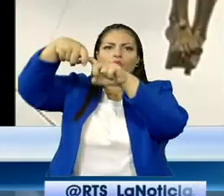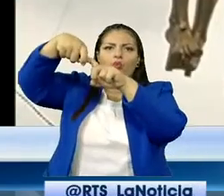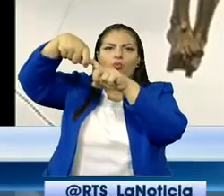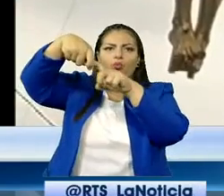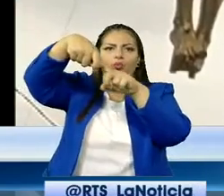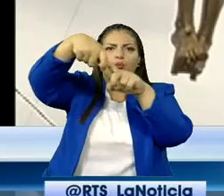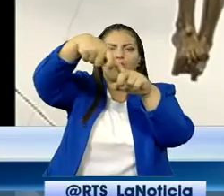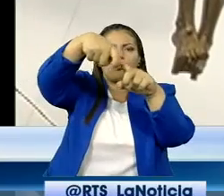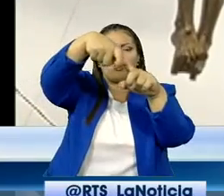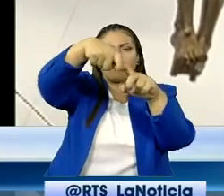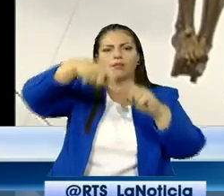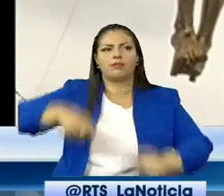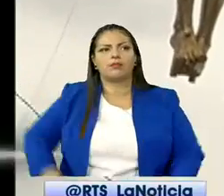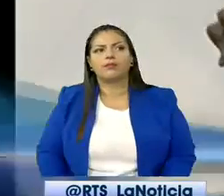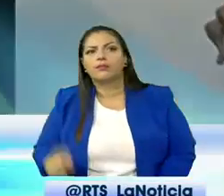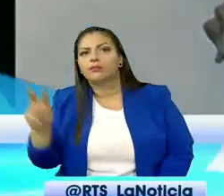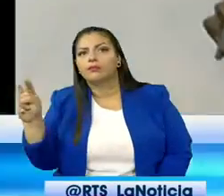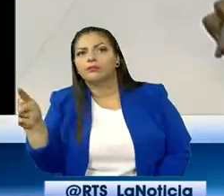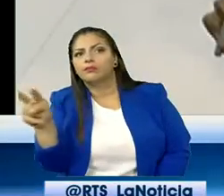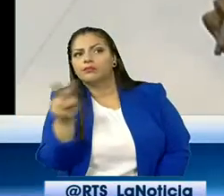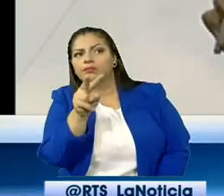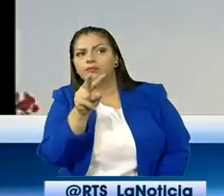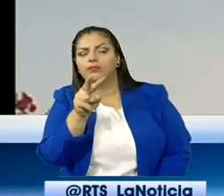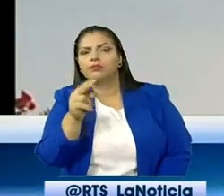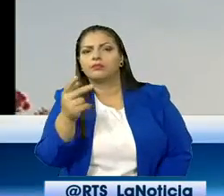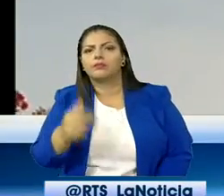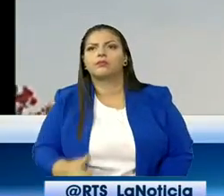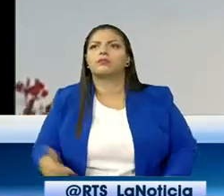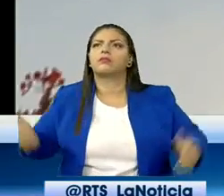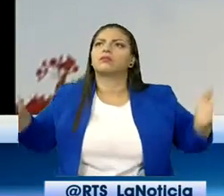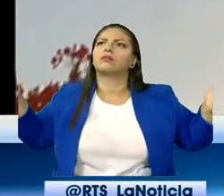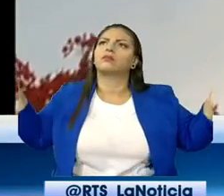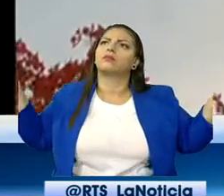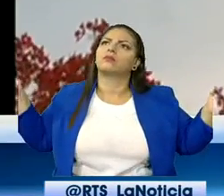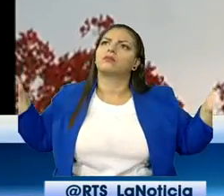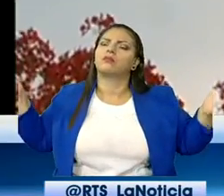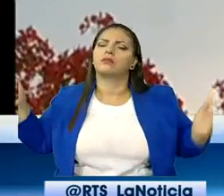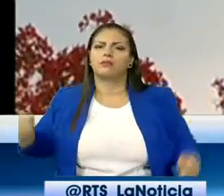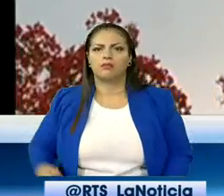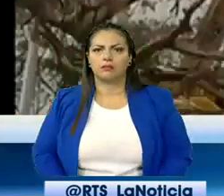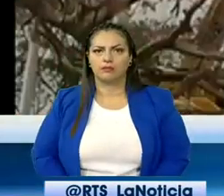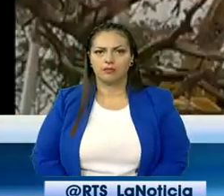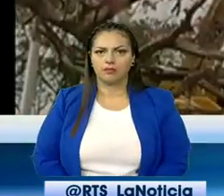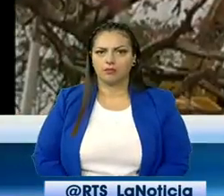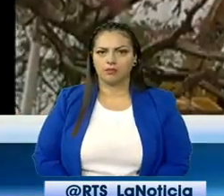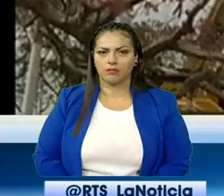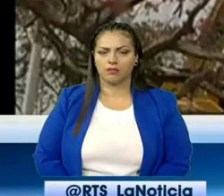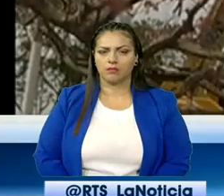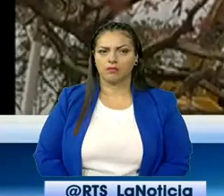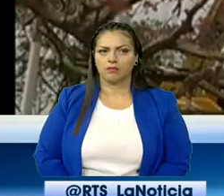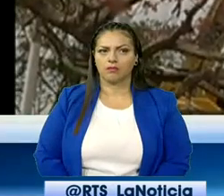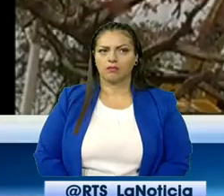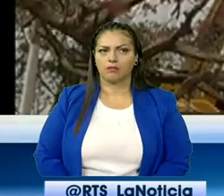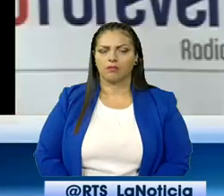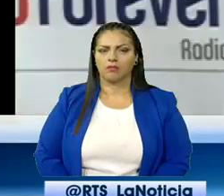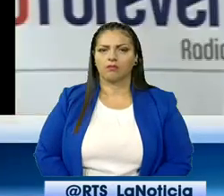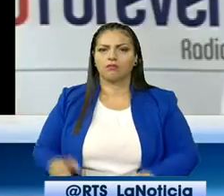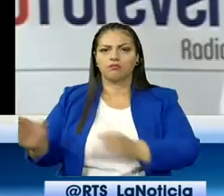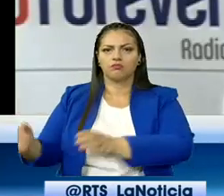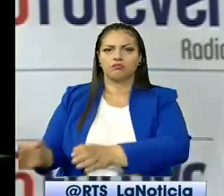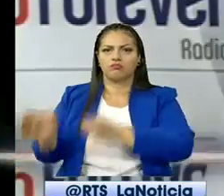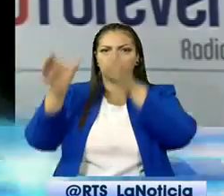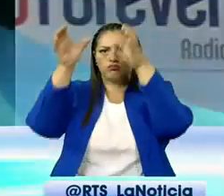El monumento del Cristo del Consuelo también fue uno de los temas que tocó el alcalde. La vamos a inaugurar